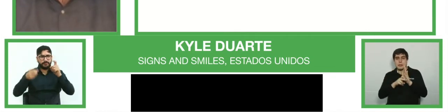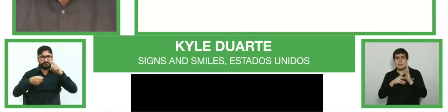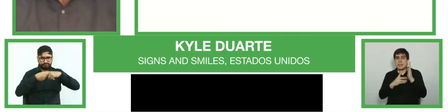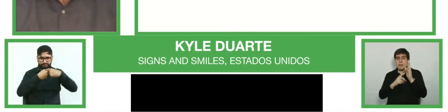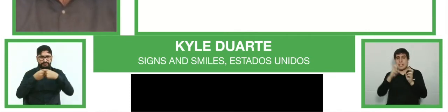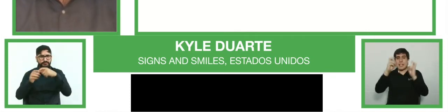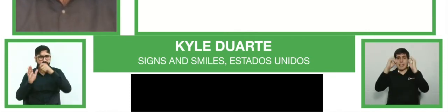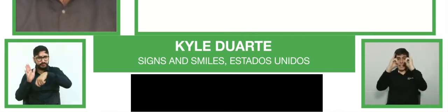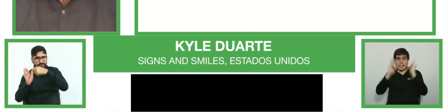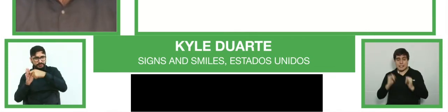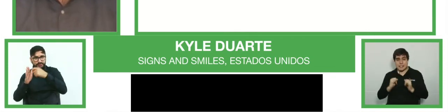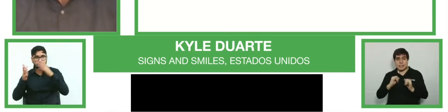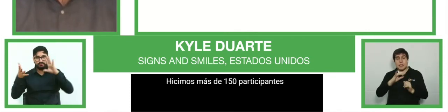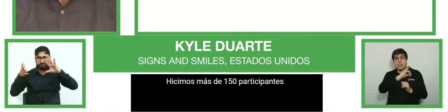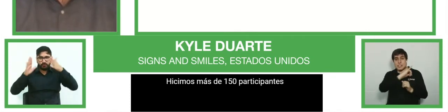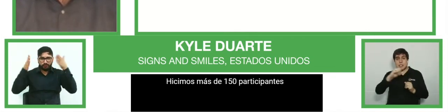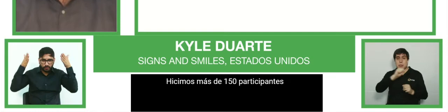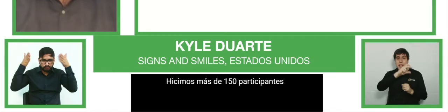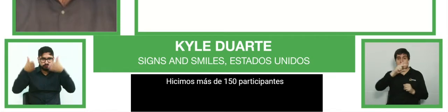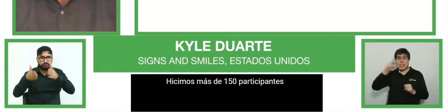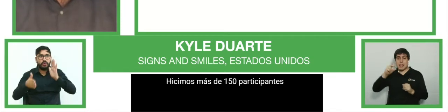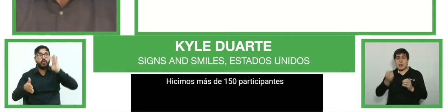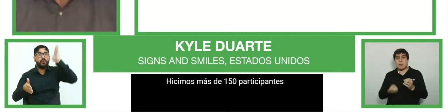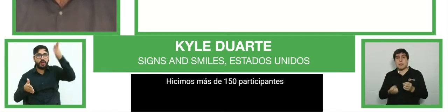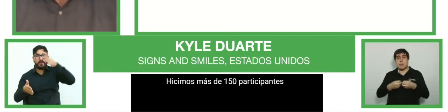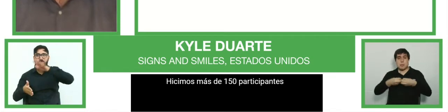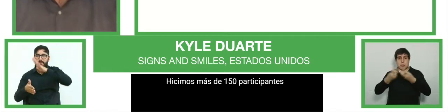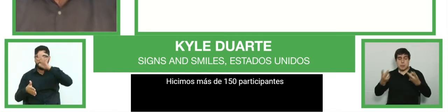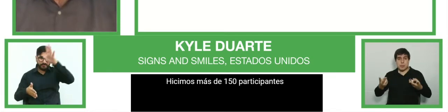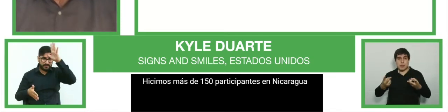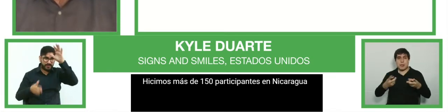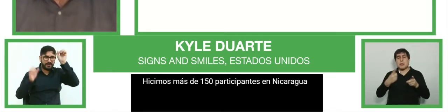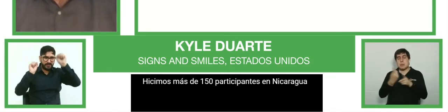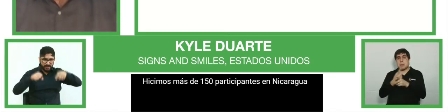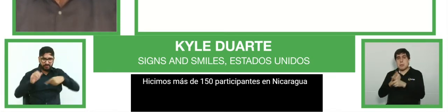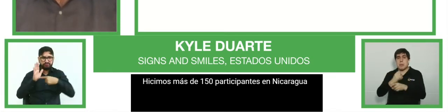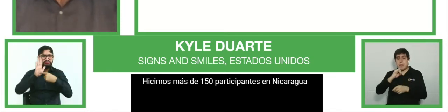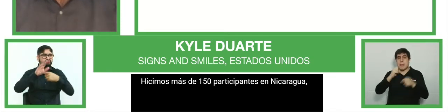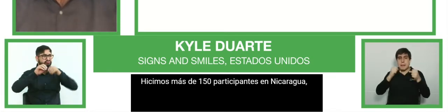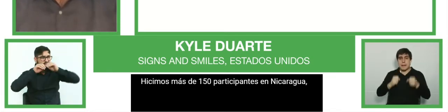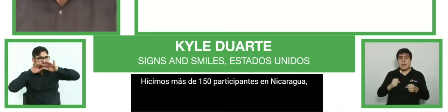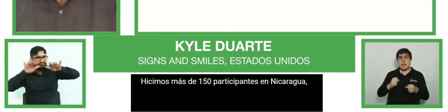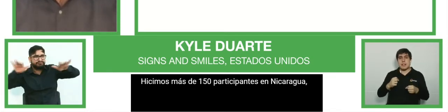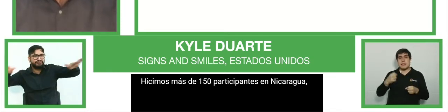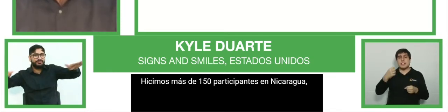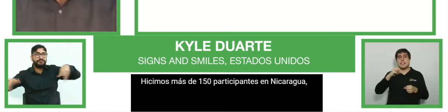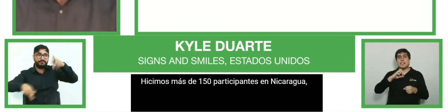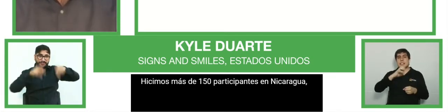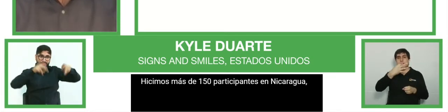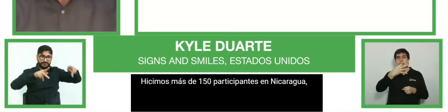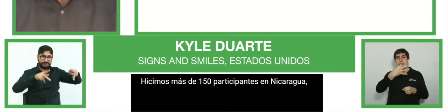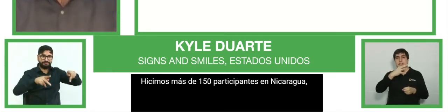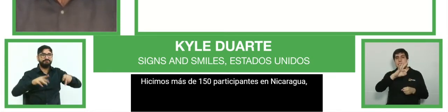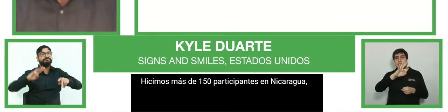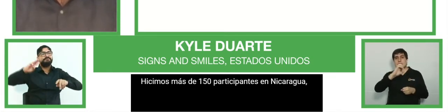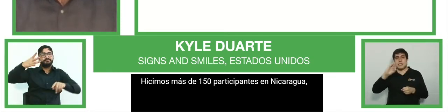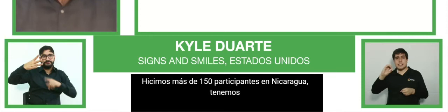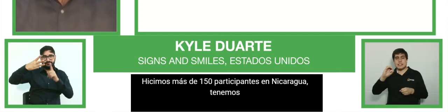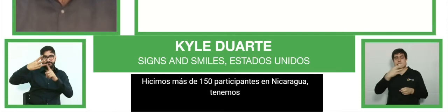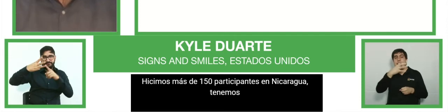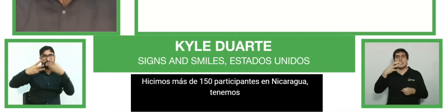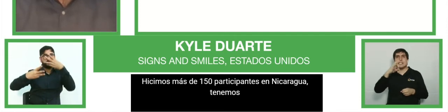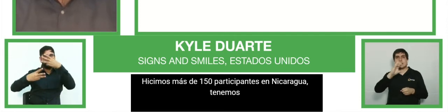una vez que sacamos la aplicación podemos hablar con ellos. Y tenemos 300 usuarios en el Google Play Store